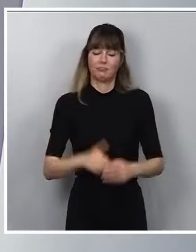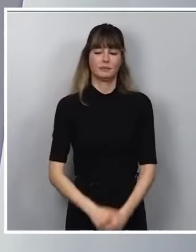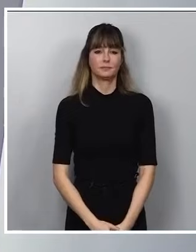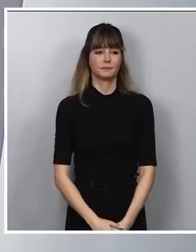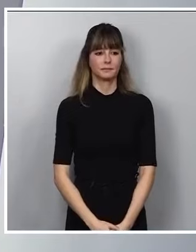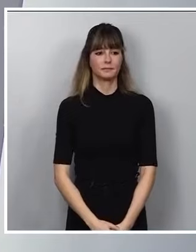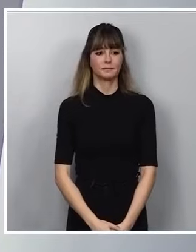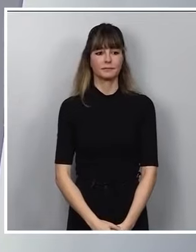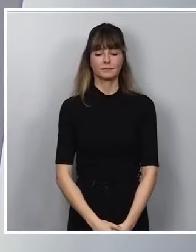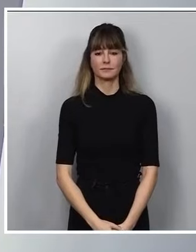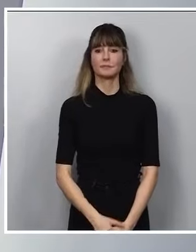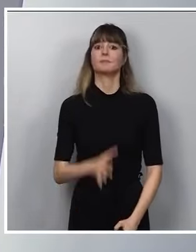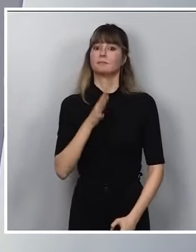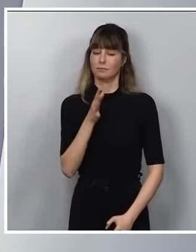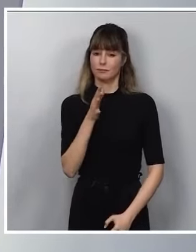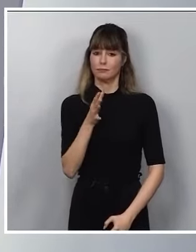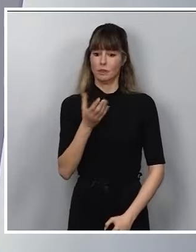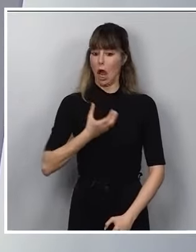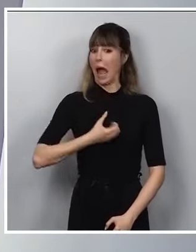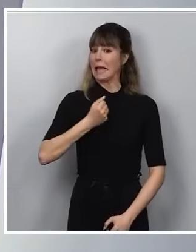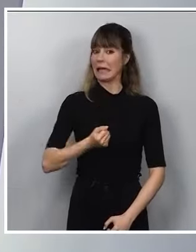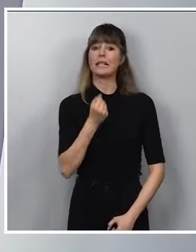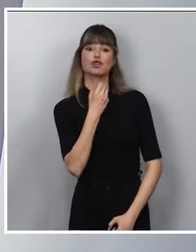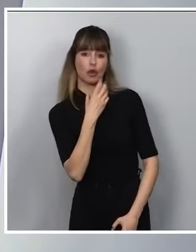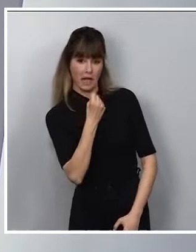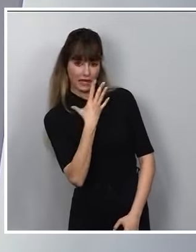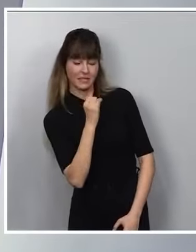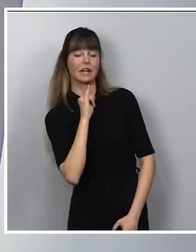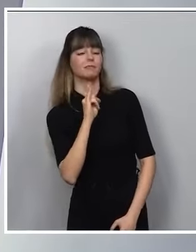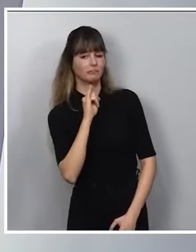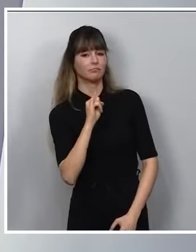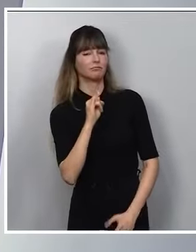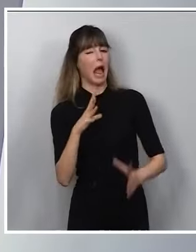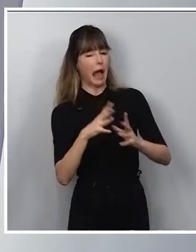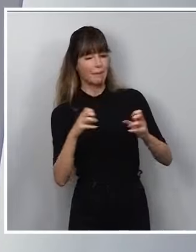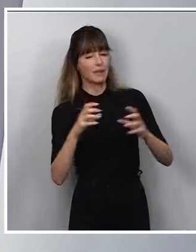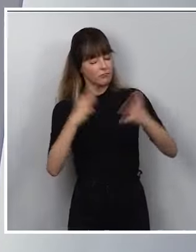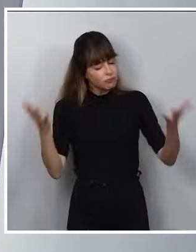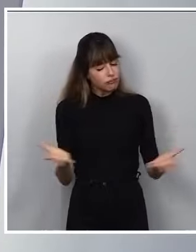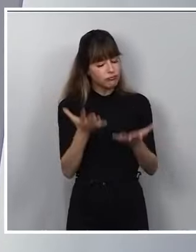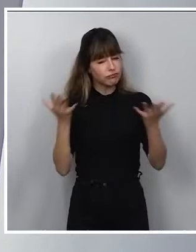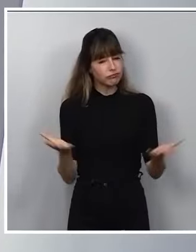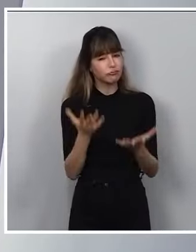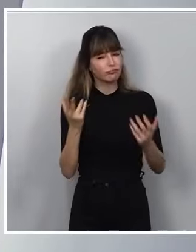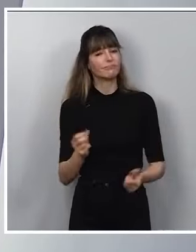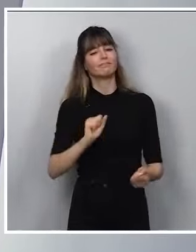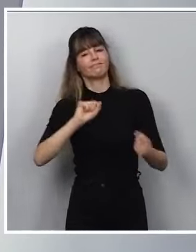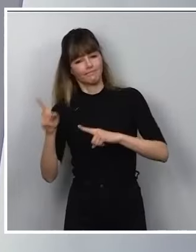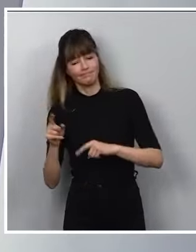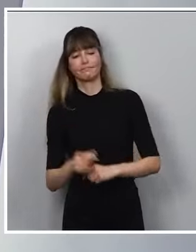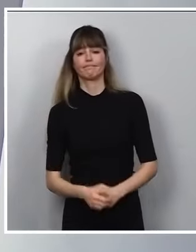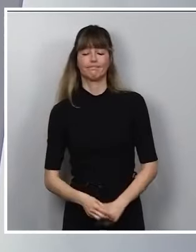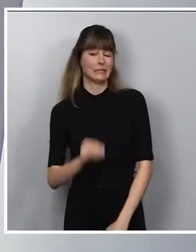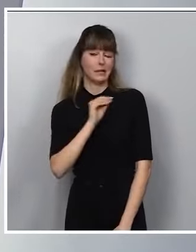Y tuvo lugar Gracias a que hubo un alcalde socialista que tuvo el empuje y la ambición para llevarlo a su tierra no Lamentablemente